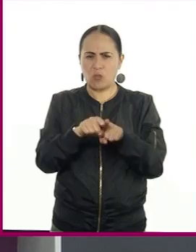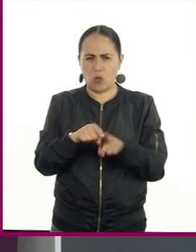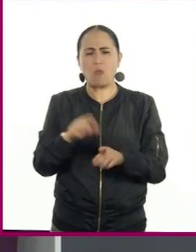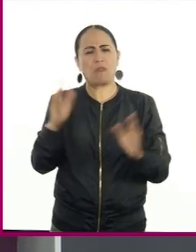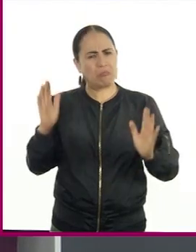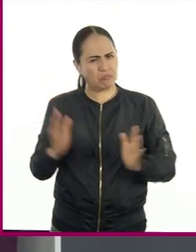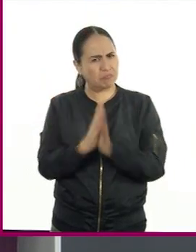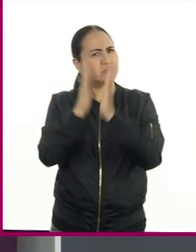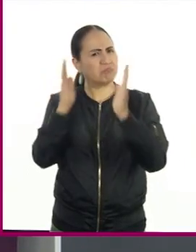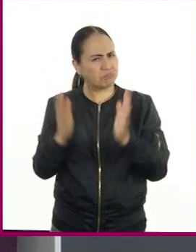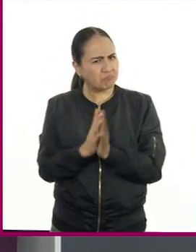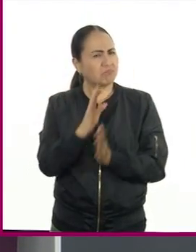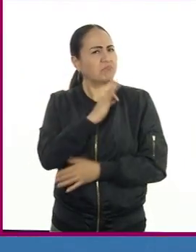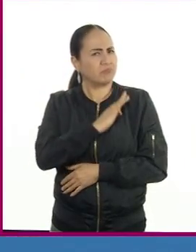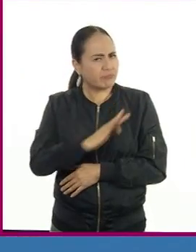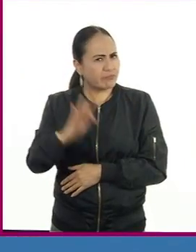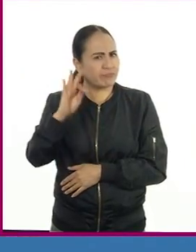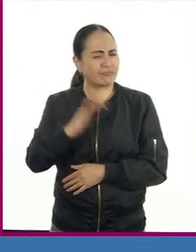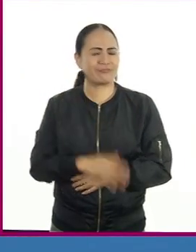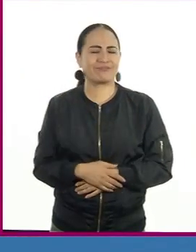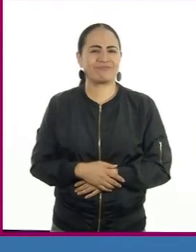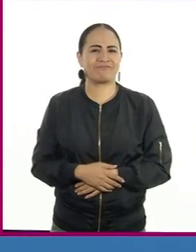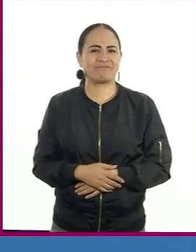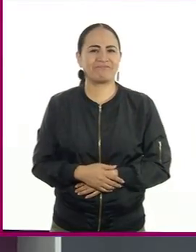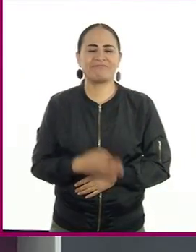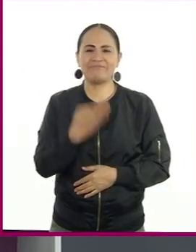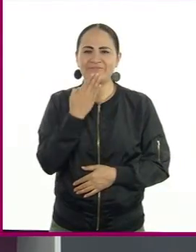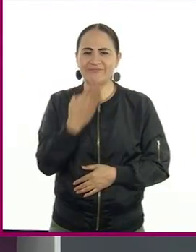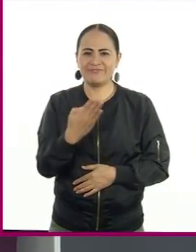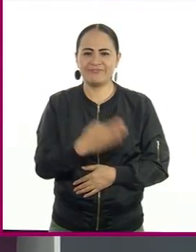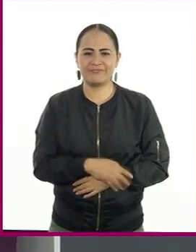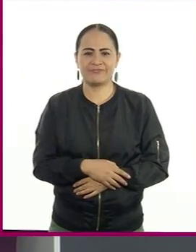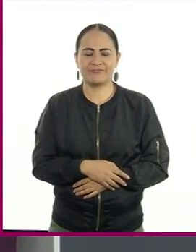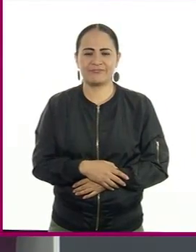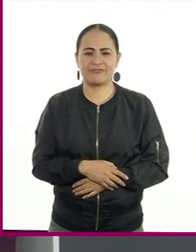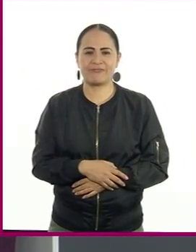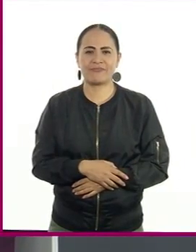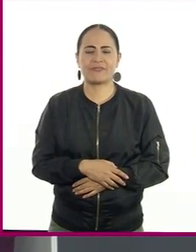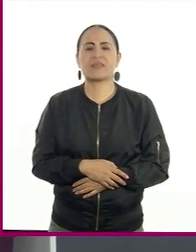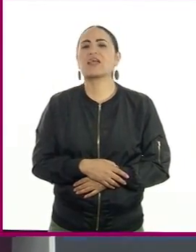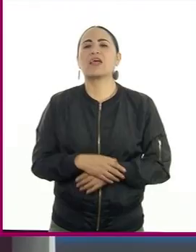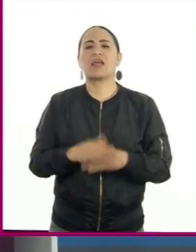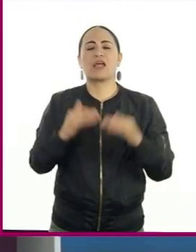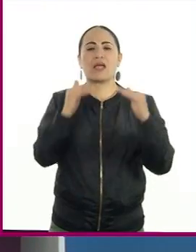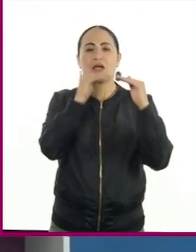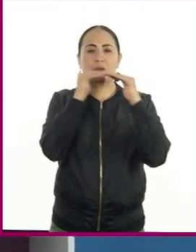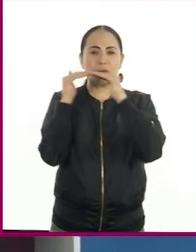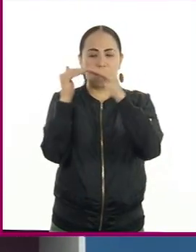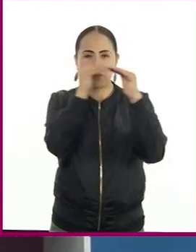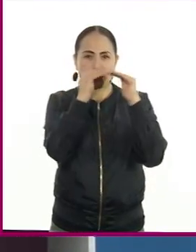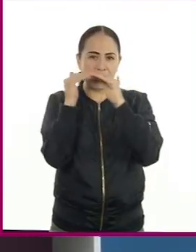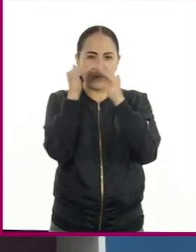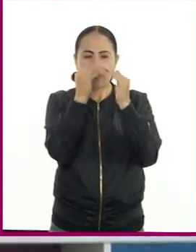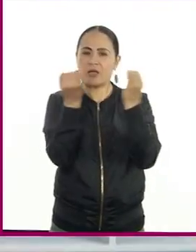participar. Muy buen ejemplo, maestro. Entonces, el valor de la igualdad nos otorga los mismos derechos